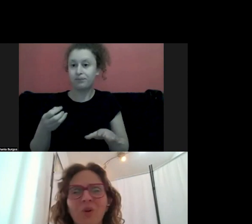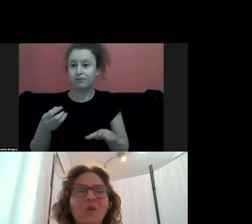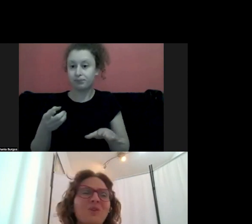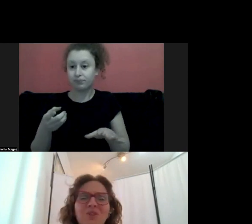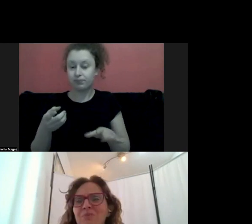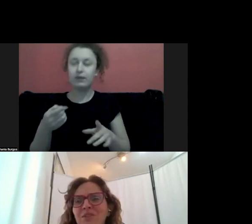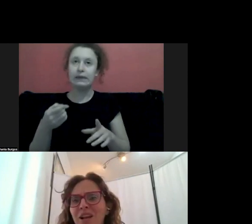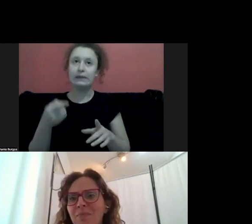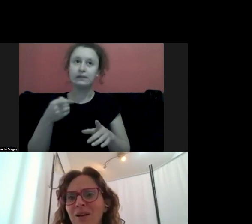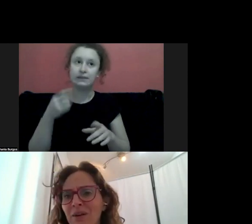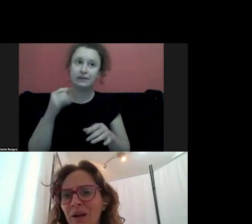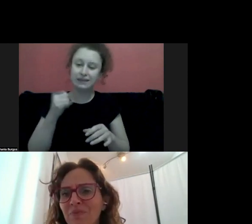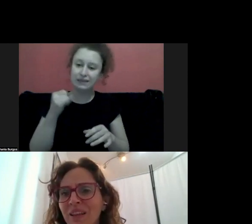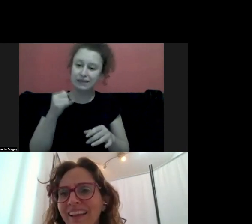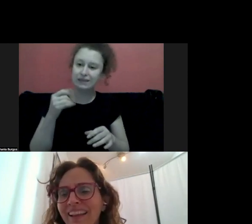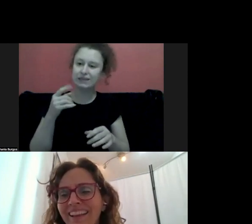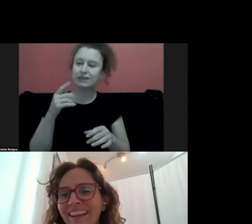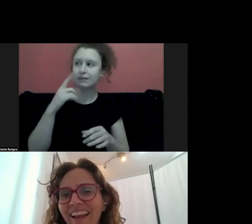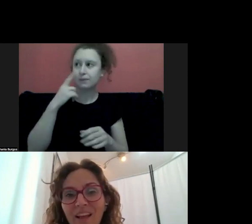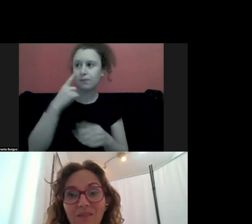objetivado, no sé si me sale la palabra,